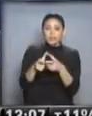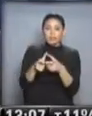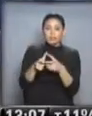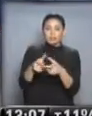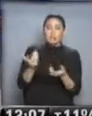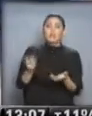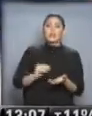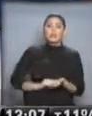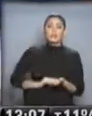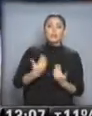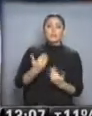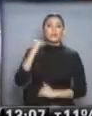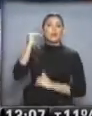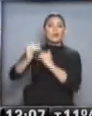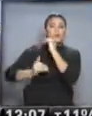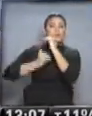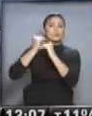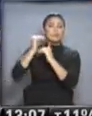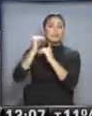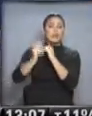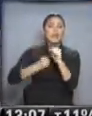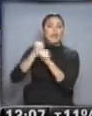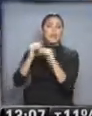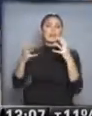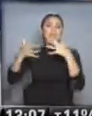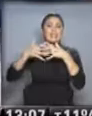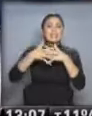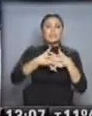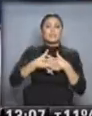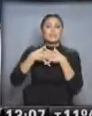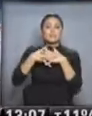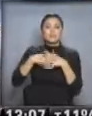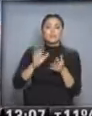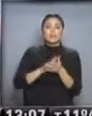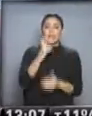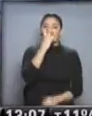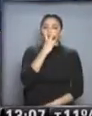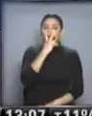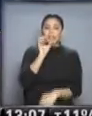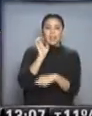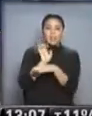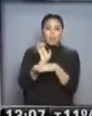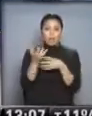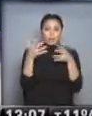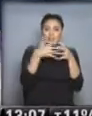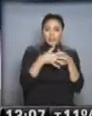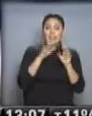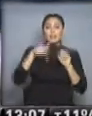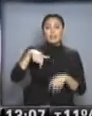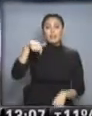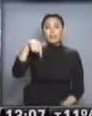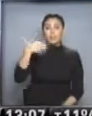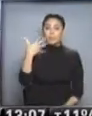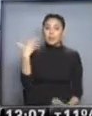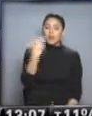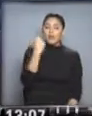con avanzar para alcanzar una integral en plena de bolivia y ecuador- lograr lo que ya ha sucedido en el día de hoy